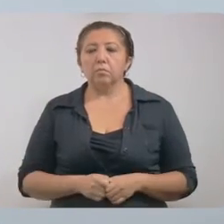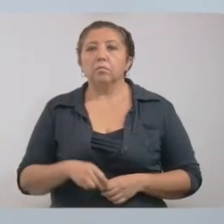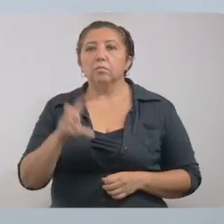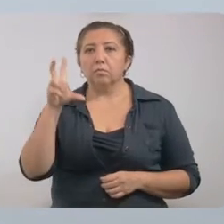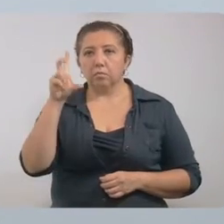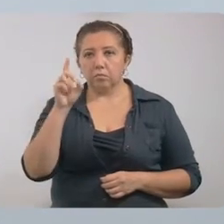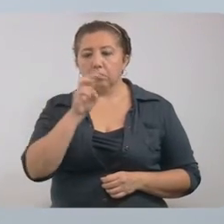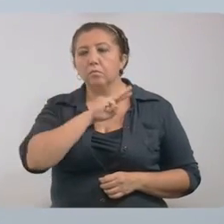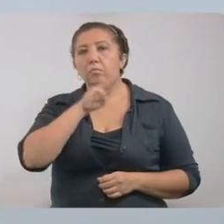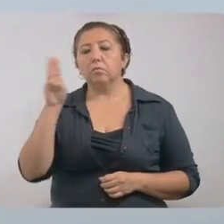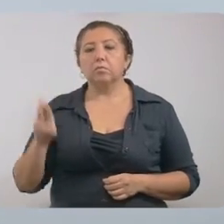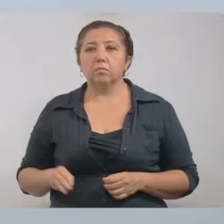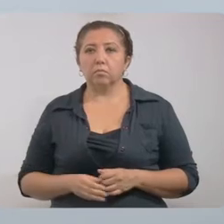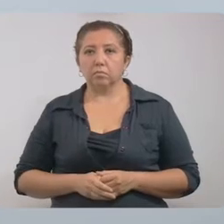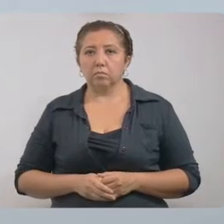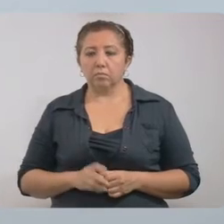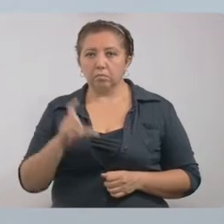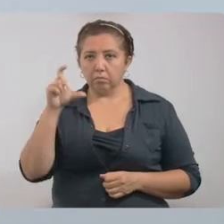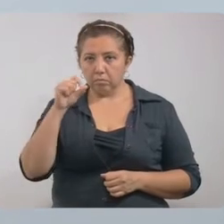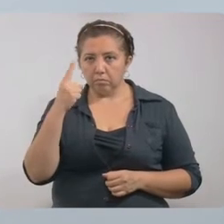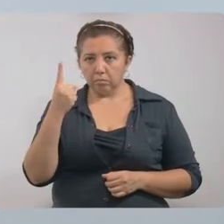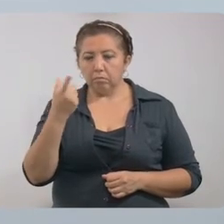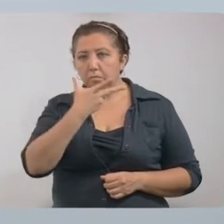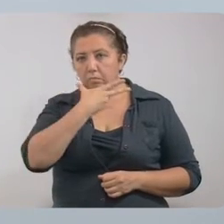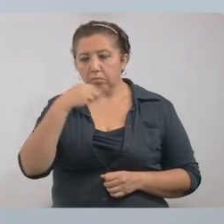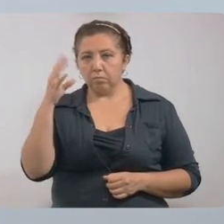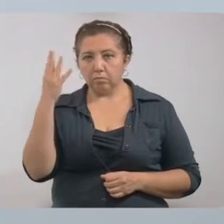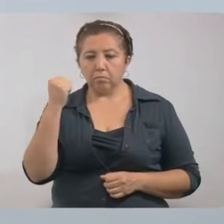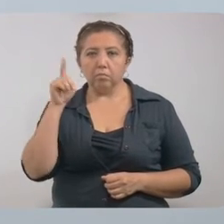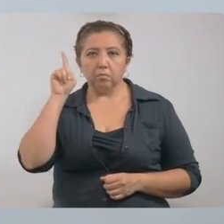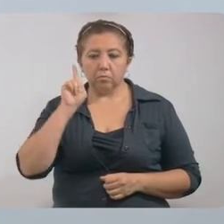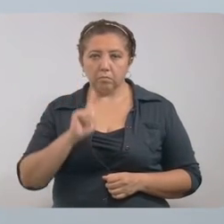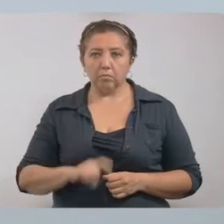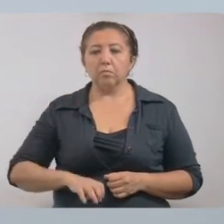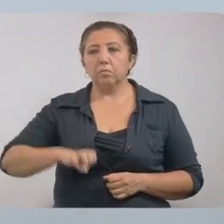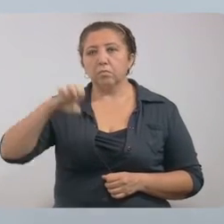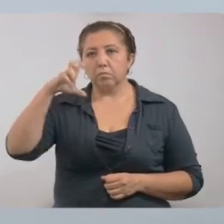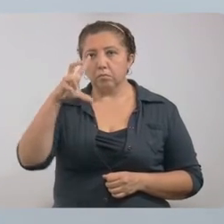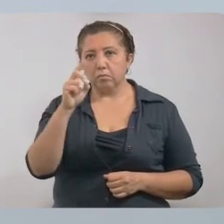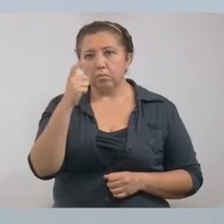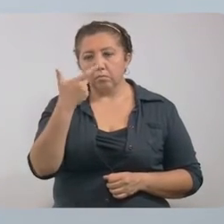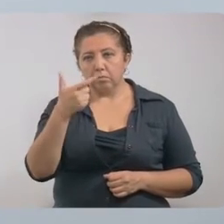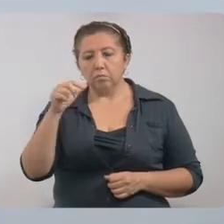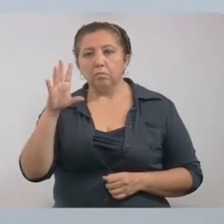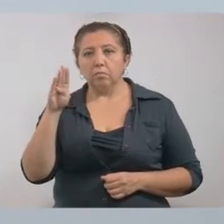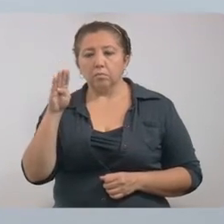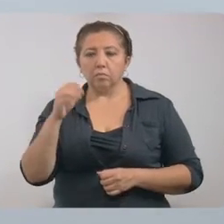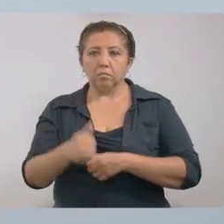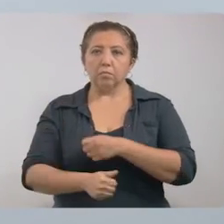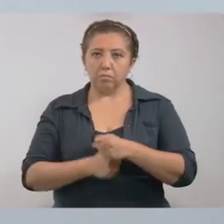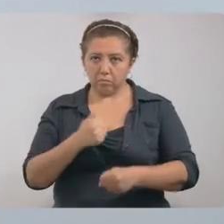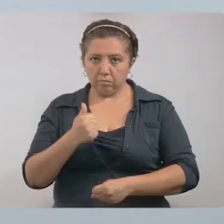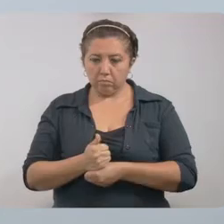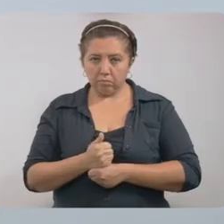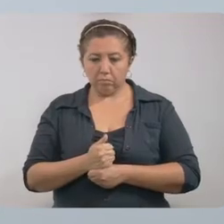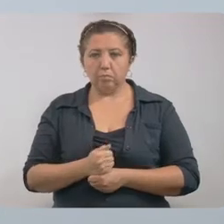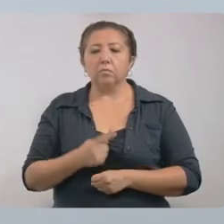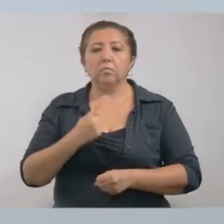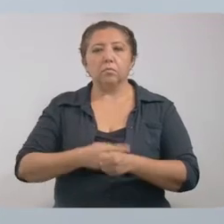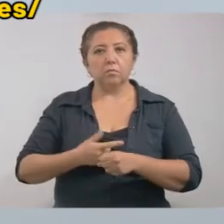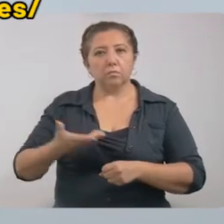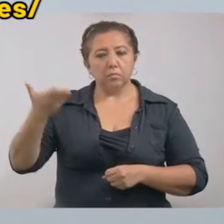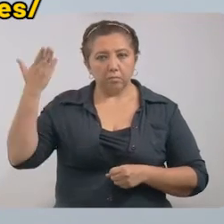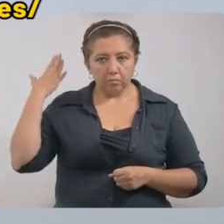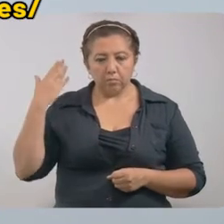médico, informamos de 30 fallecimientos. Son 21 hombres y 9 mujeres de un rango de edad de 37 a 90 años.